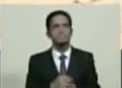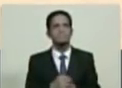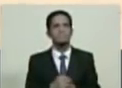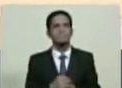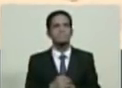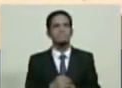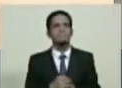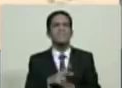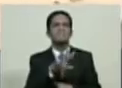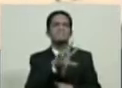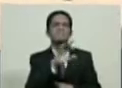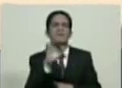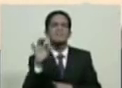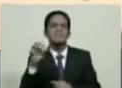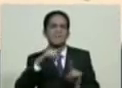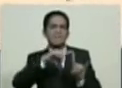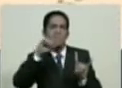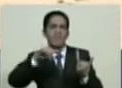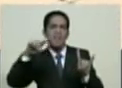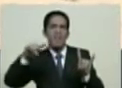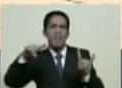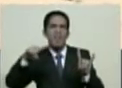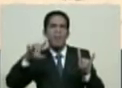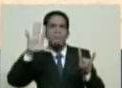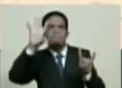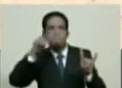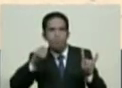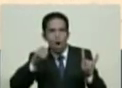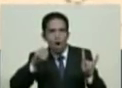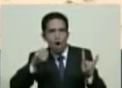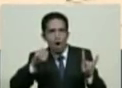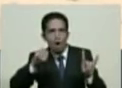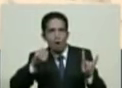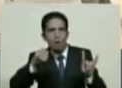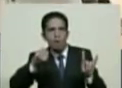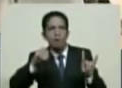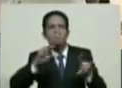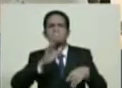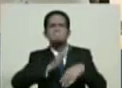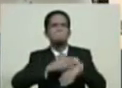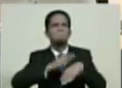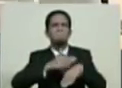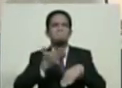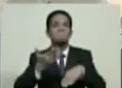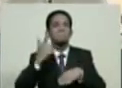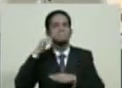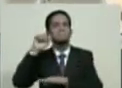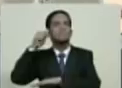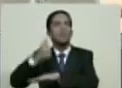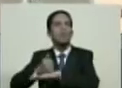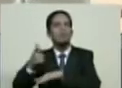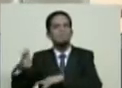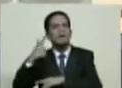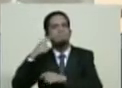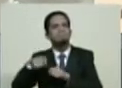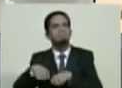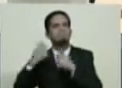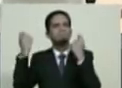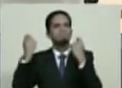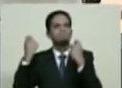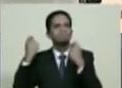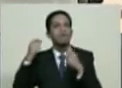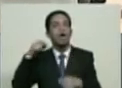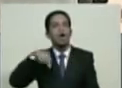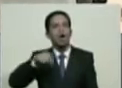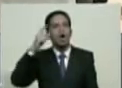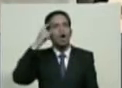300 megavatios dejó de generar esta subestación por este acto de sabotaje que en el día